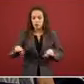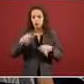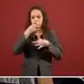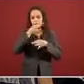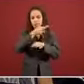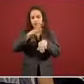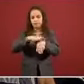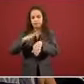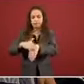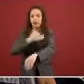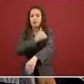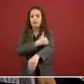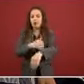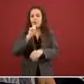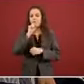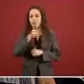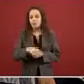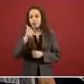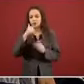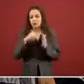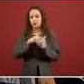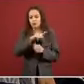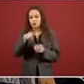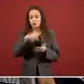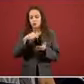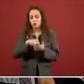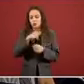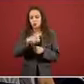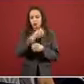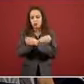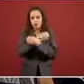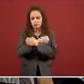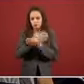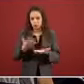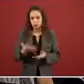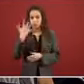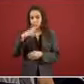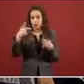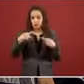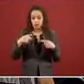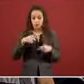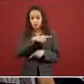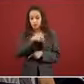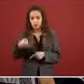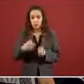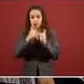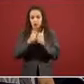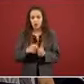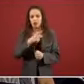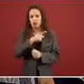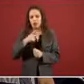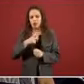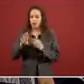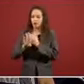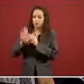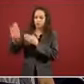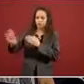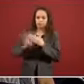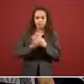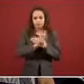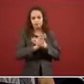6,000 sesiones educativas con no más de 10 personas guardando la sana distancia. La que